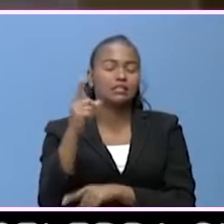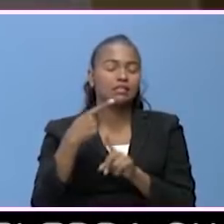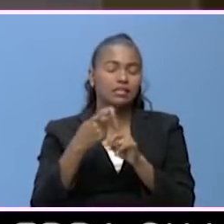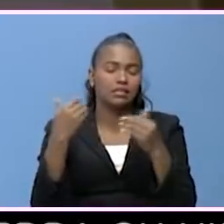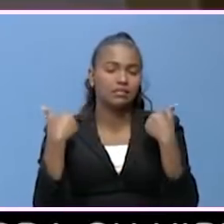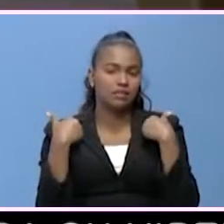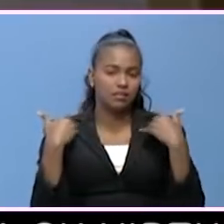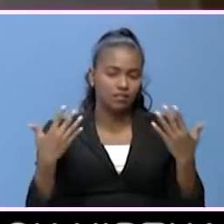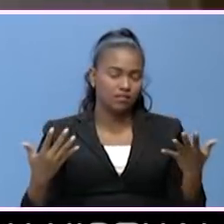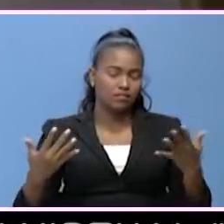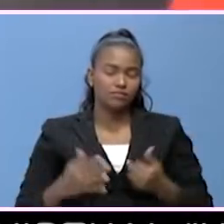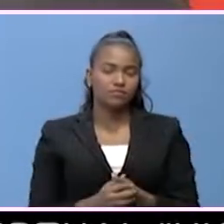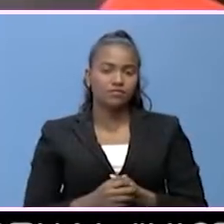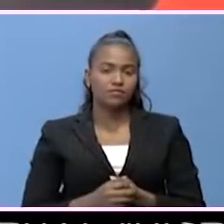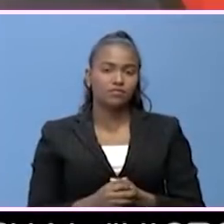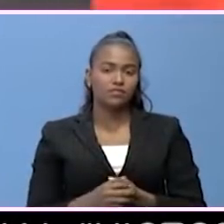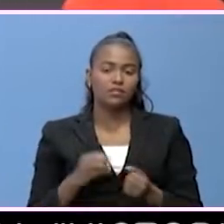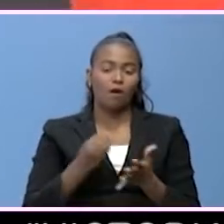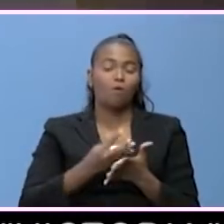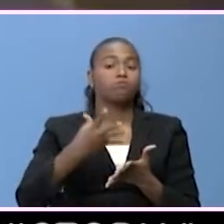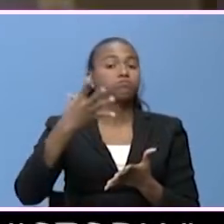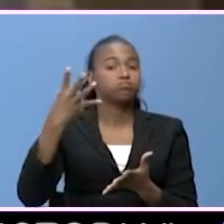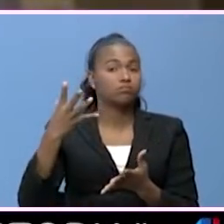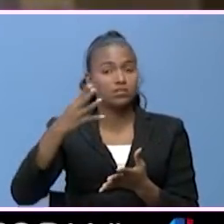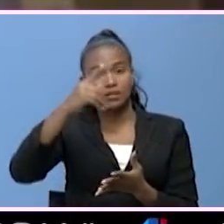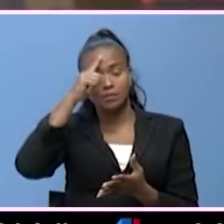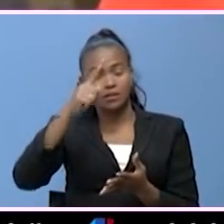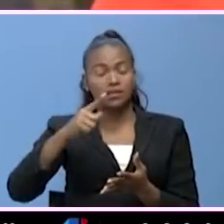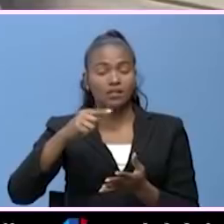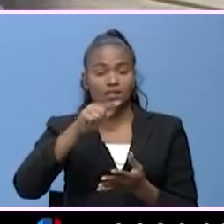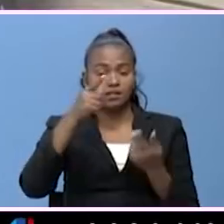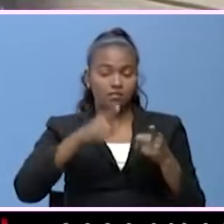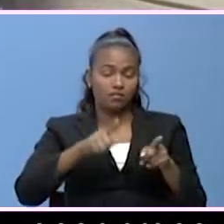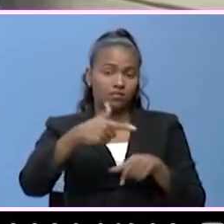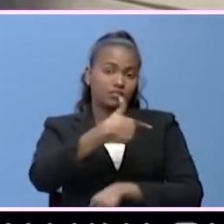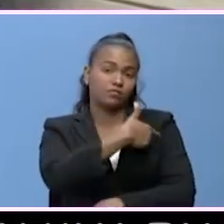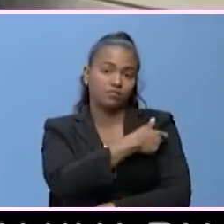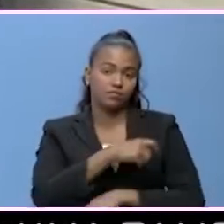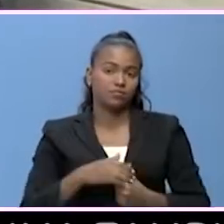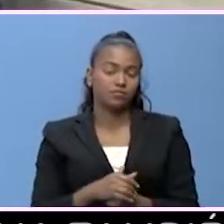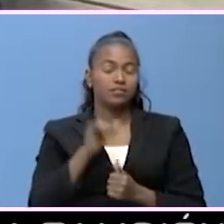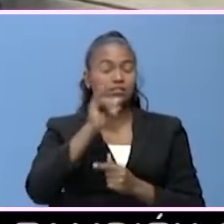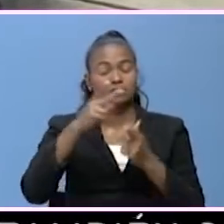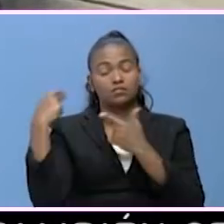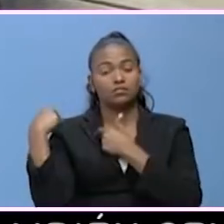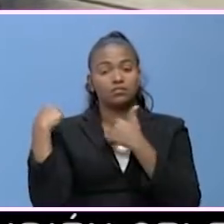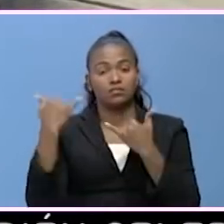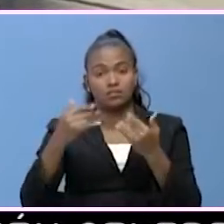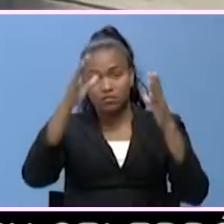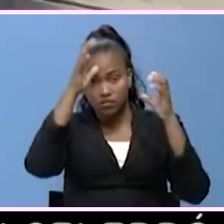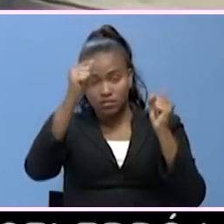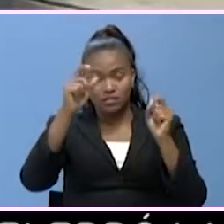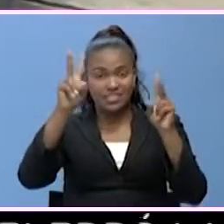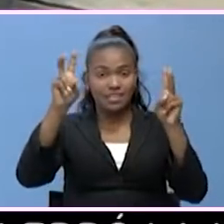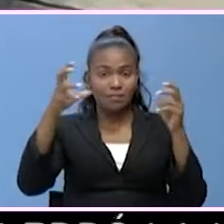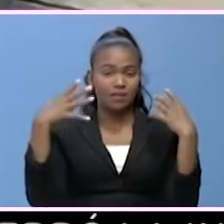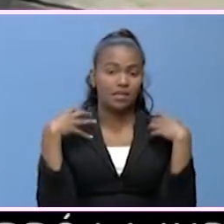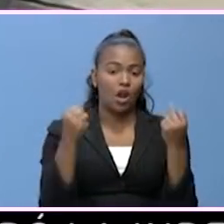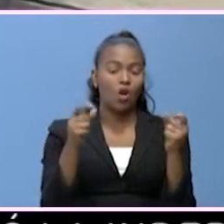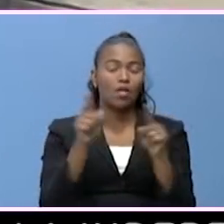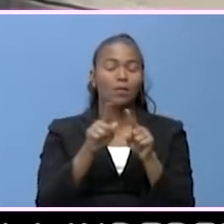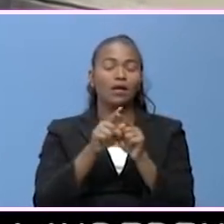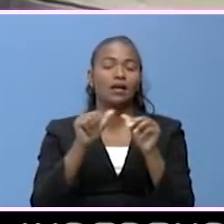hay un balotaje. Para el asunto de la vacuna. Yo creo un gran compromiso del presidente en materia de salud y